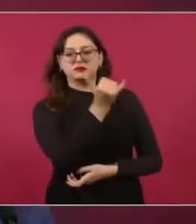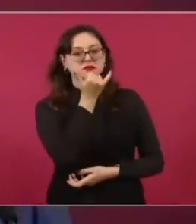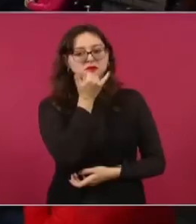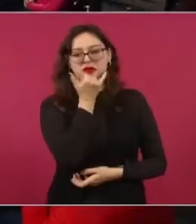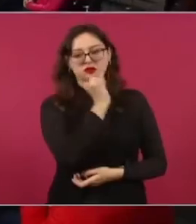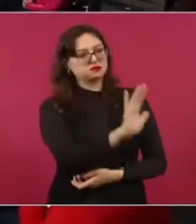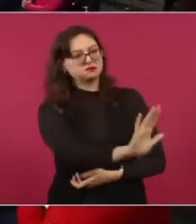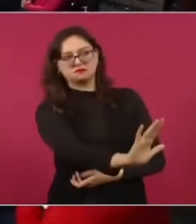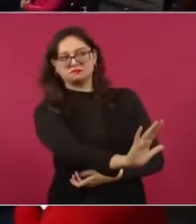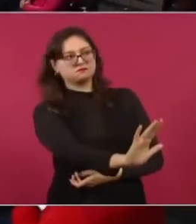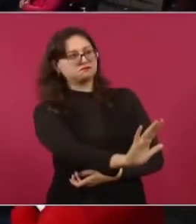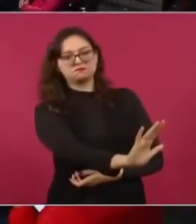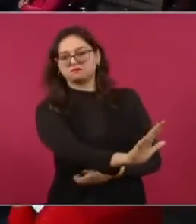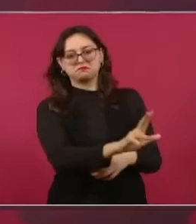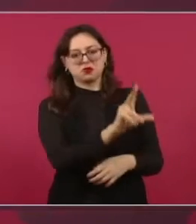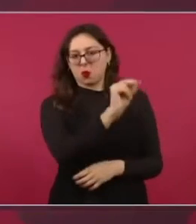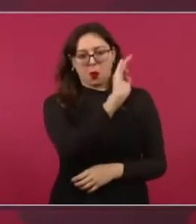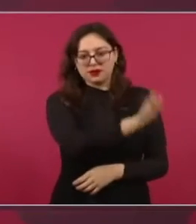no